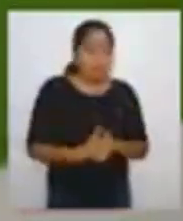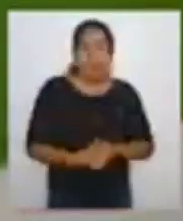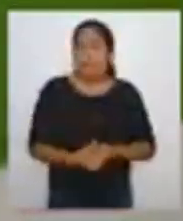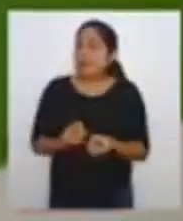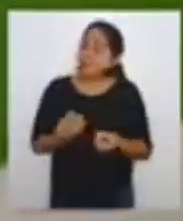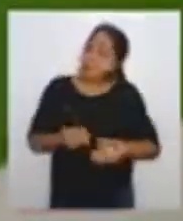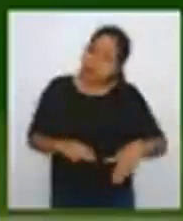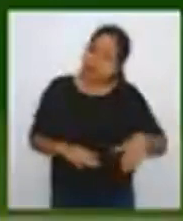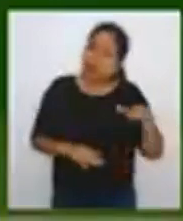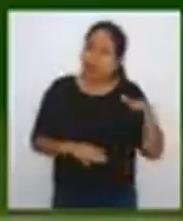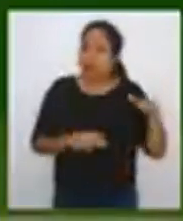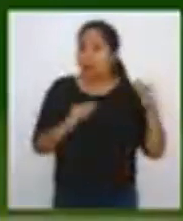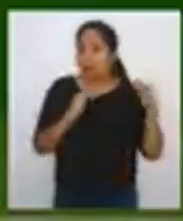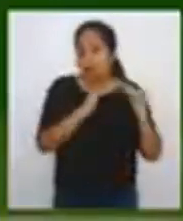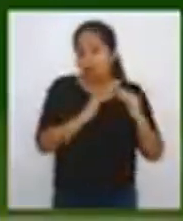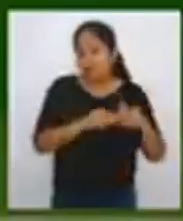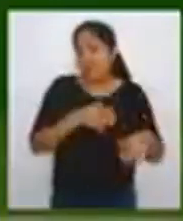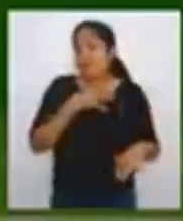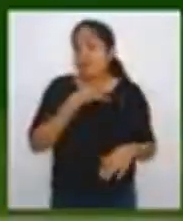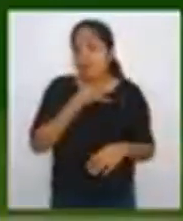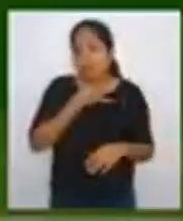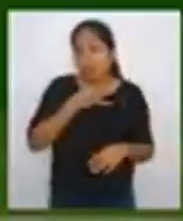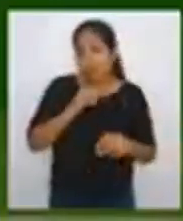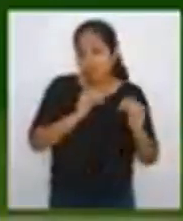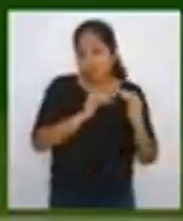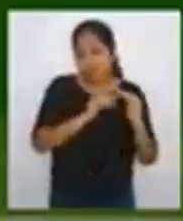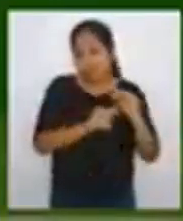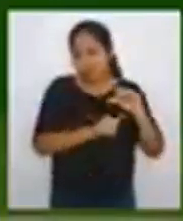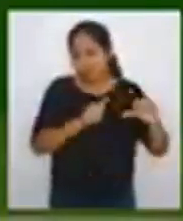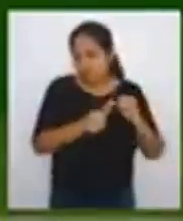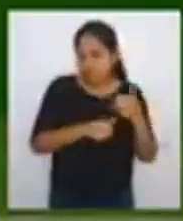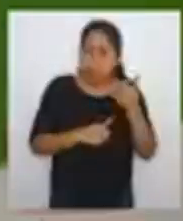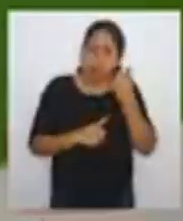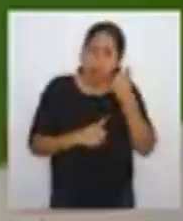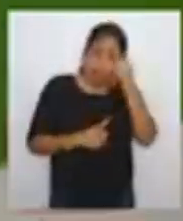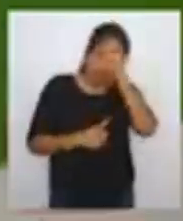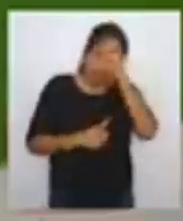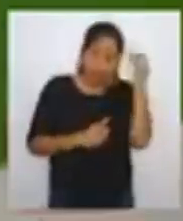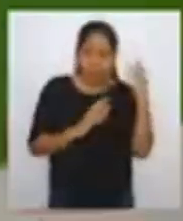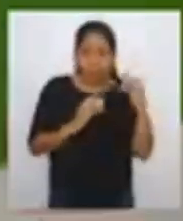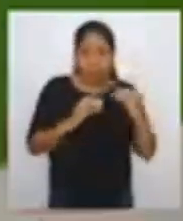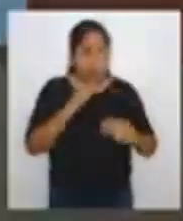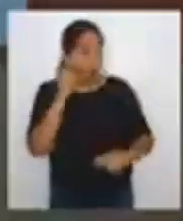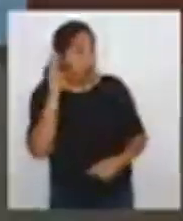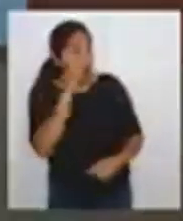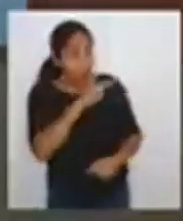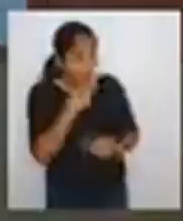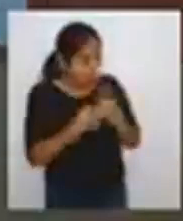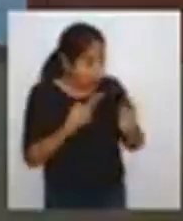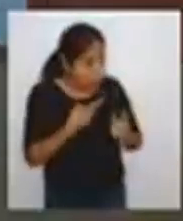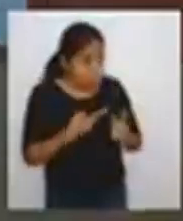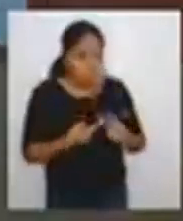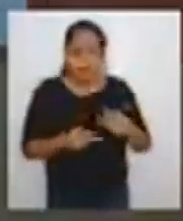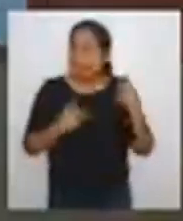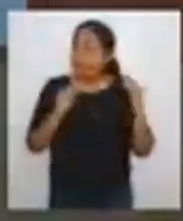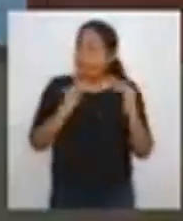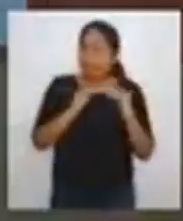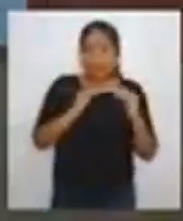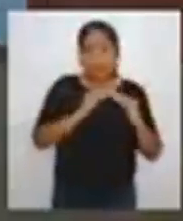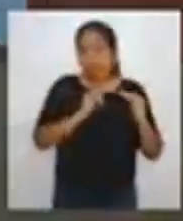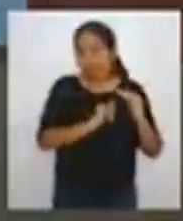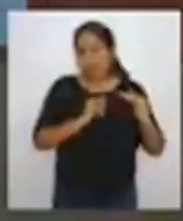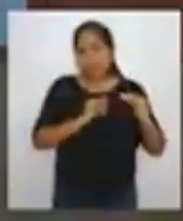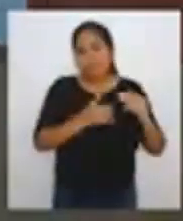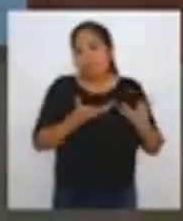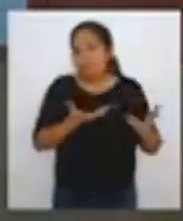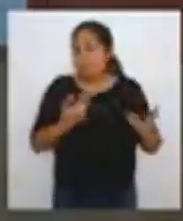tus hijos? Ahí creciendo, donde los abuelos. El domingo hablé con ellos. ¿No los ves? No los puedo ver por lo de la cuarentena,